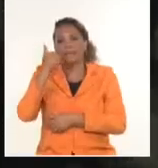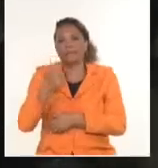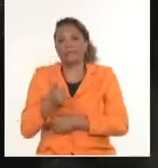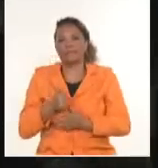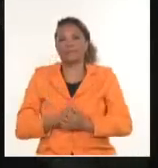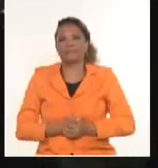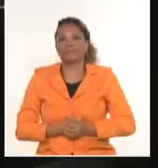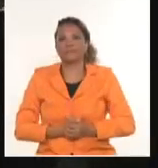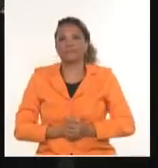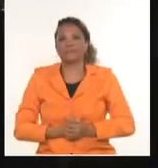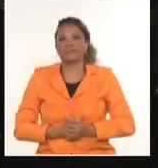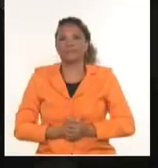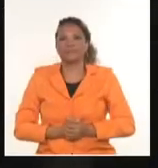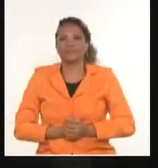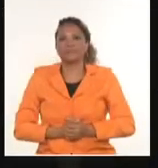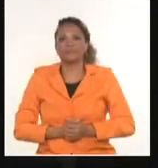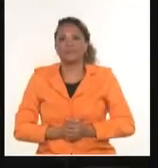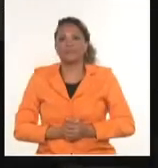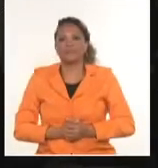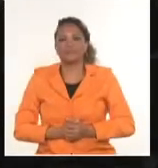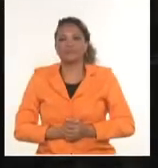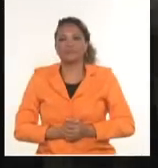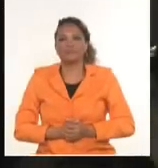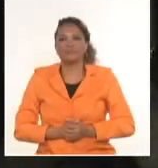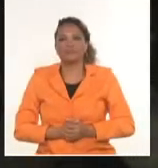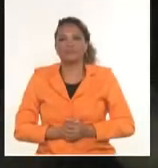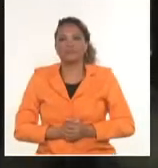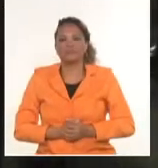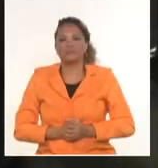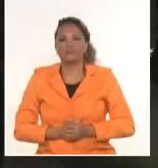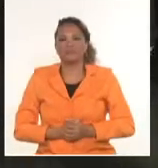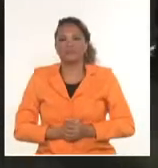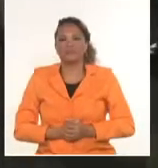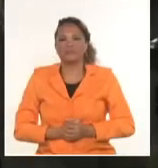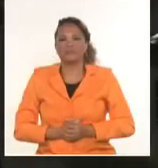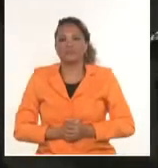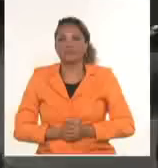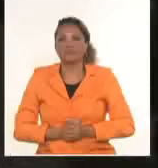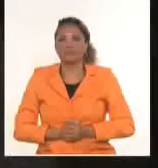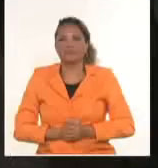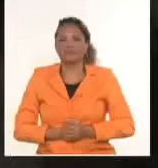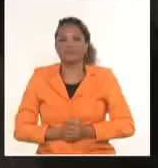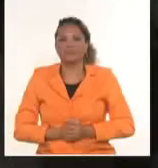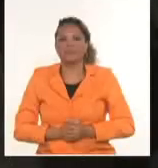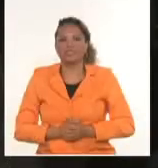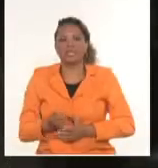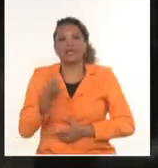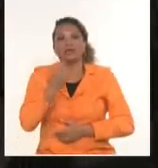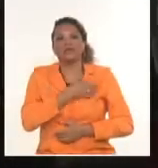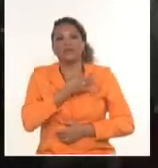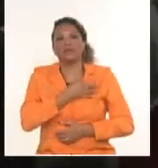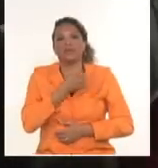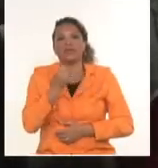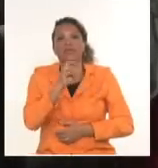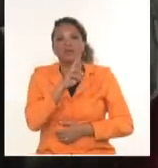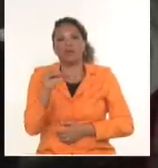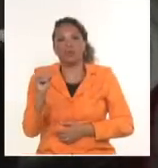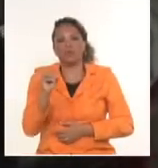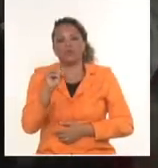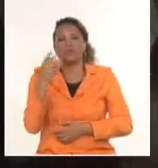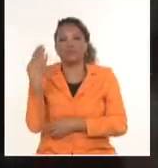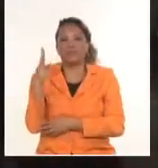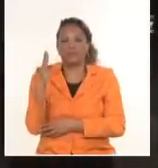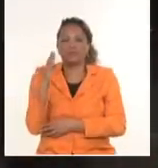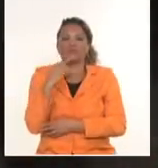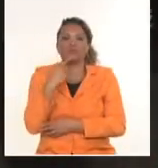sigo creyendo en que en la fina línea que separa una medalla de oro de una medalla de bronce, y por supuesto que las palmas para